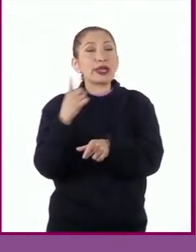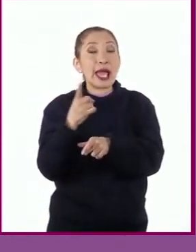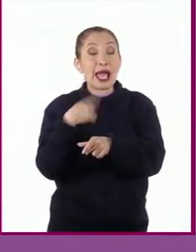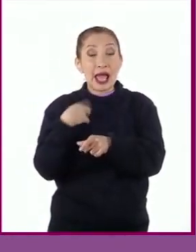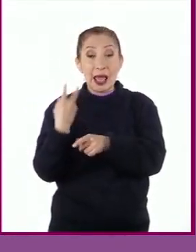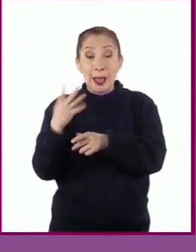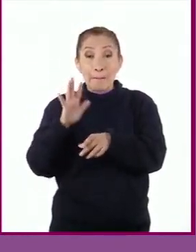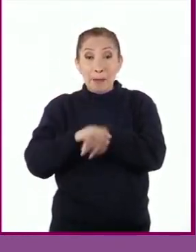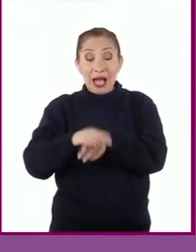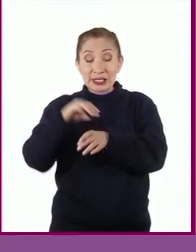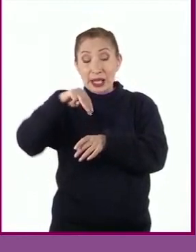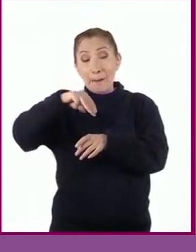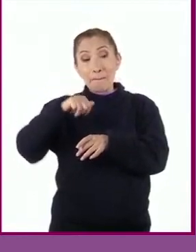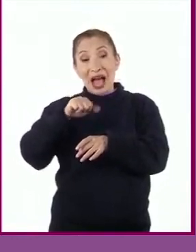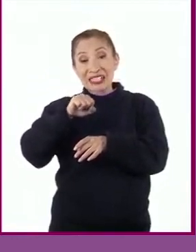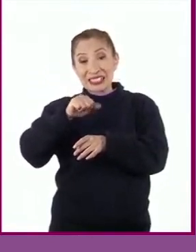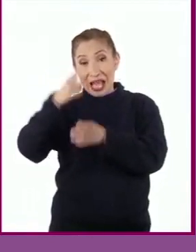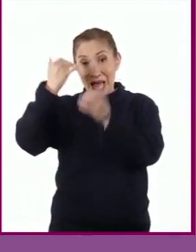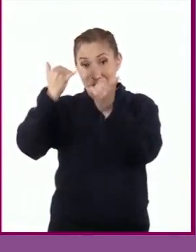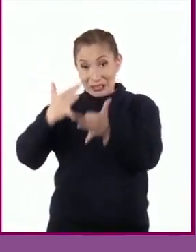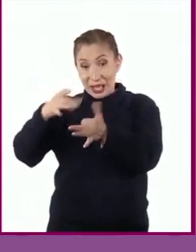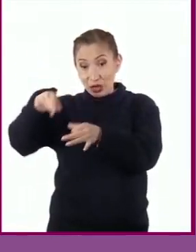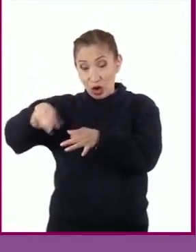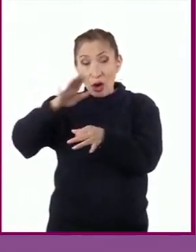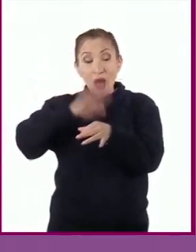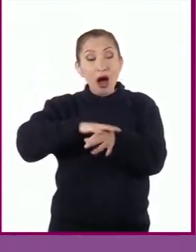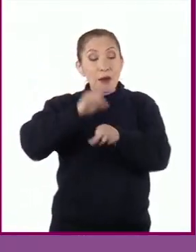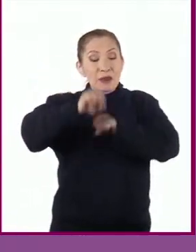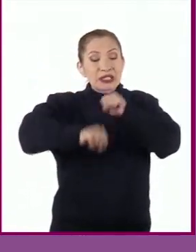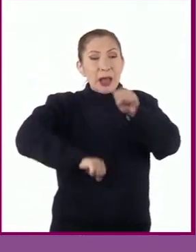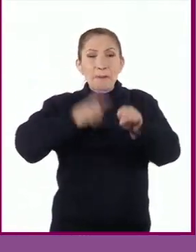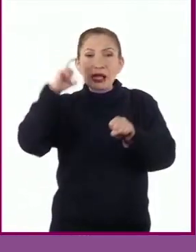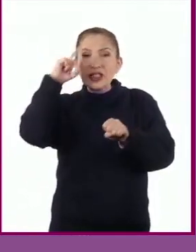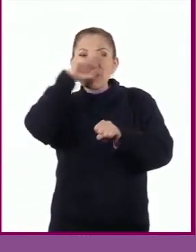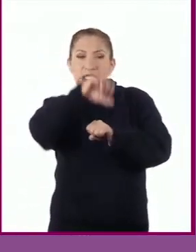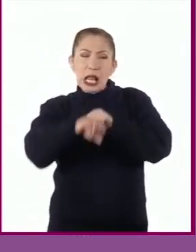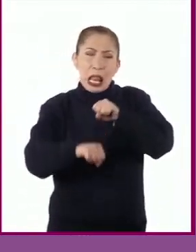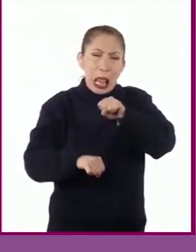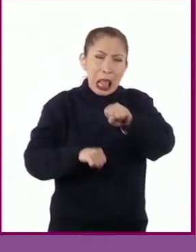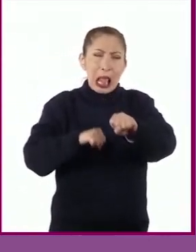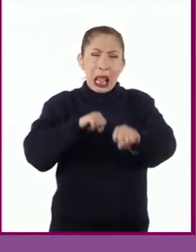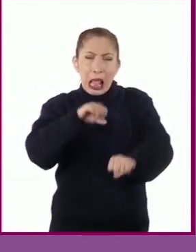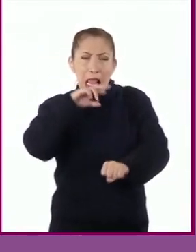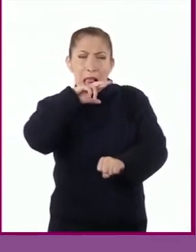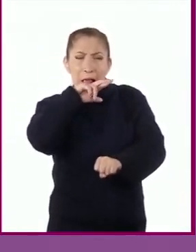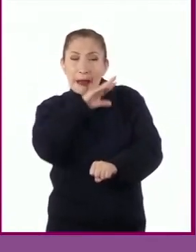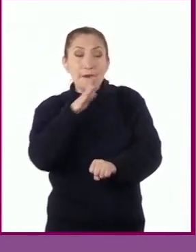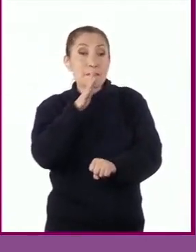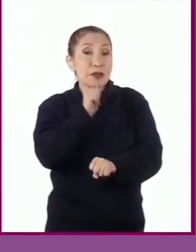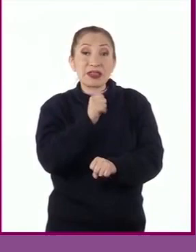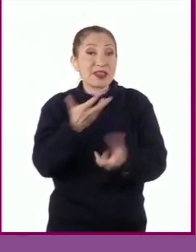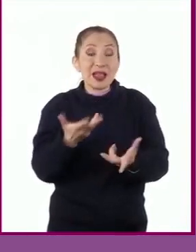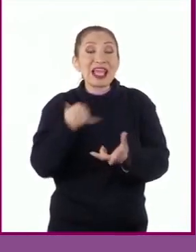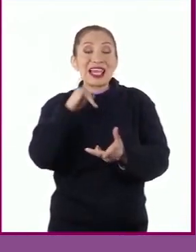a que a mayor masa, la bicicleta ofrece mayor resistencia a ser acelerada. Tiene mayor inercia.